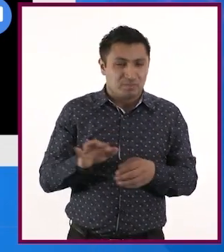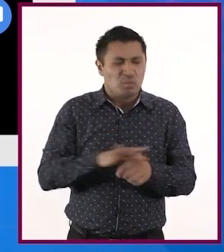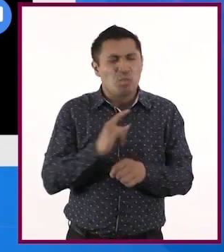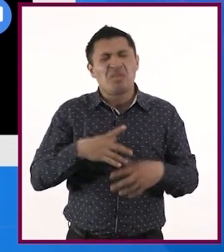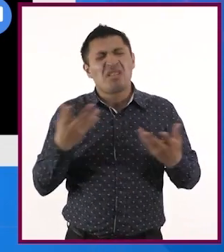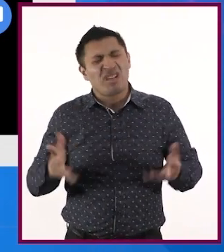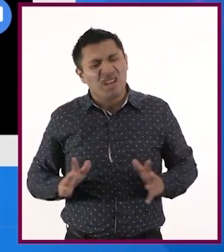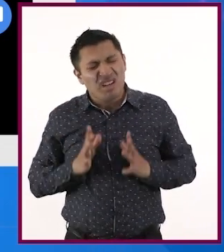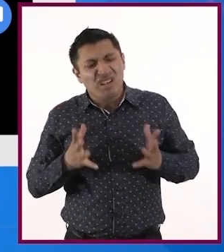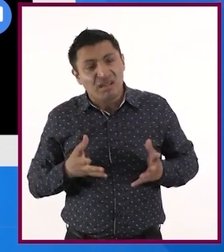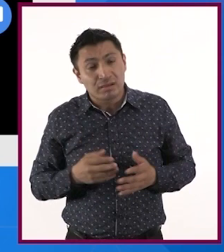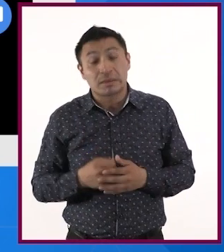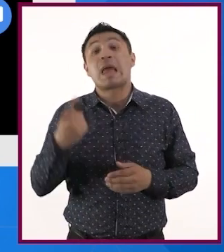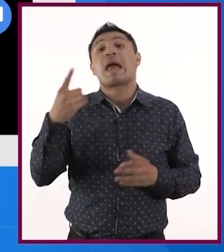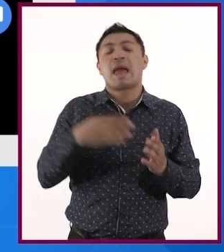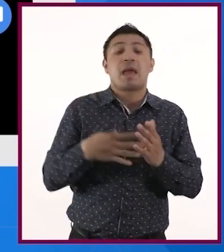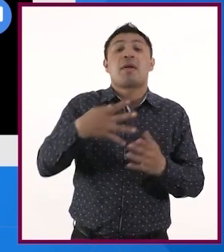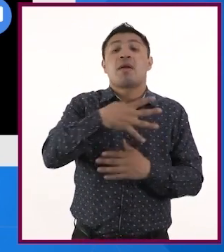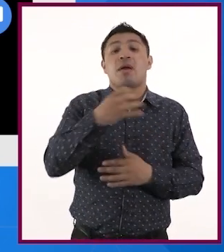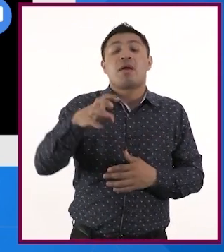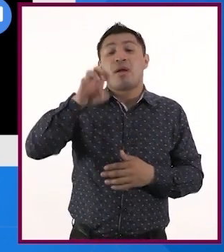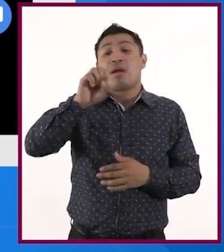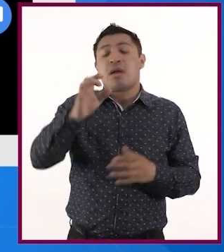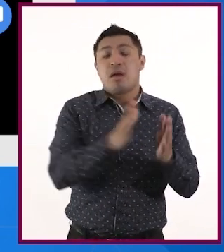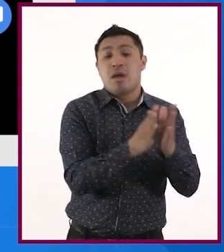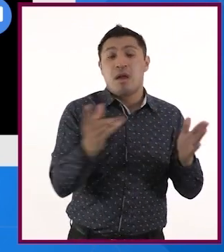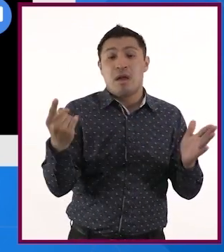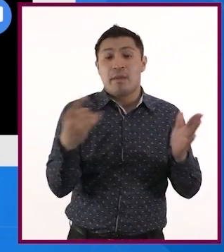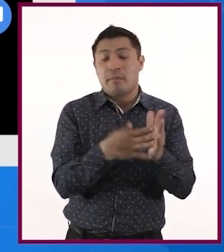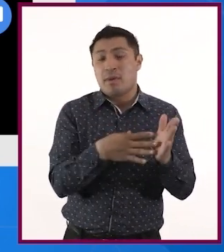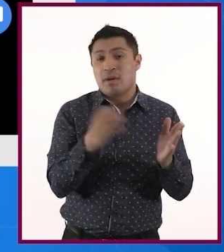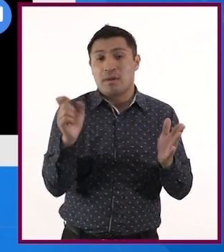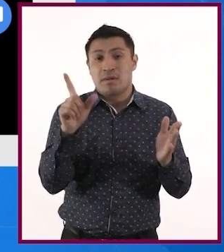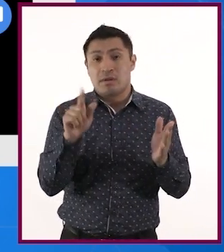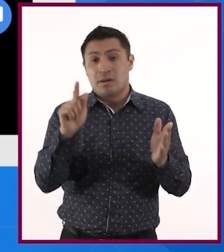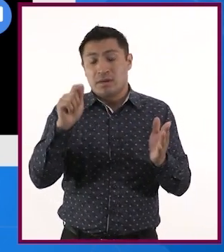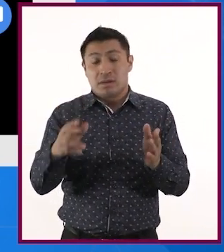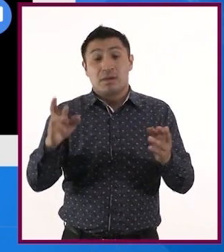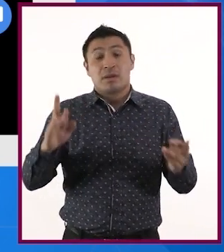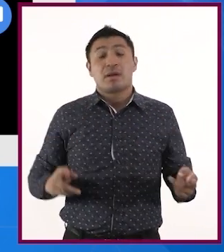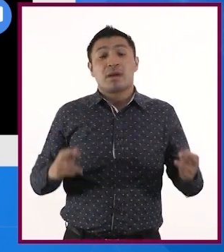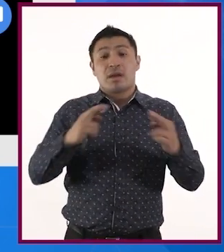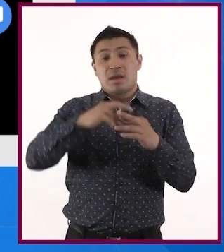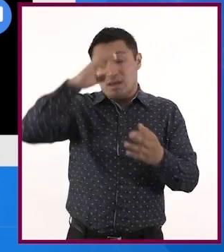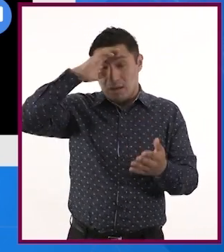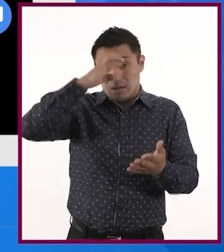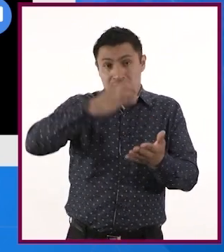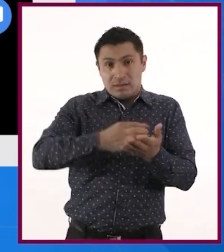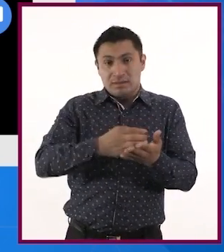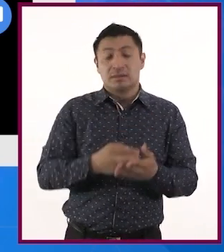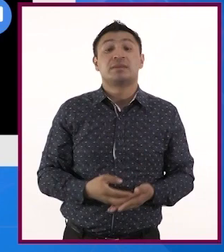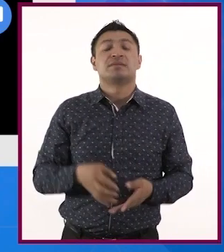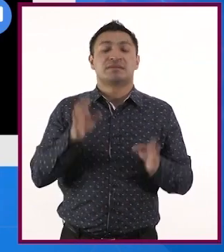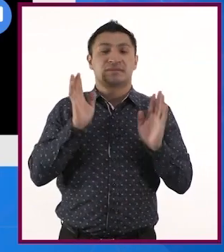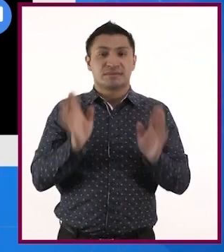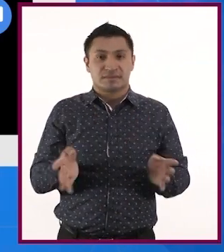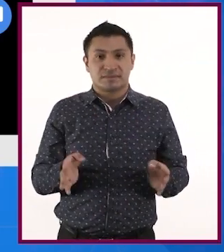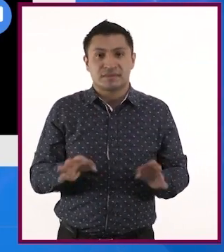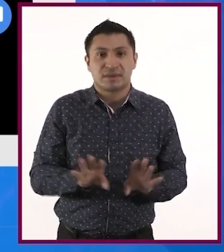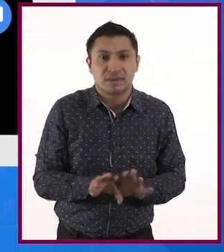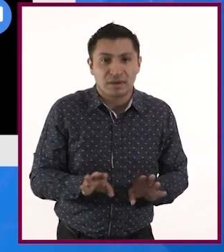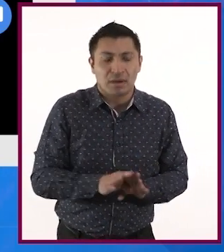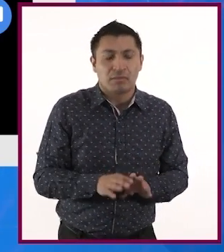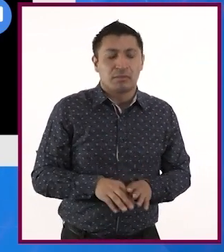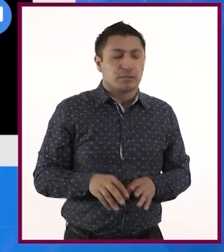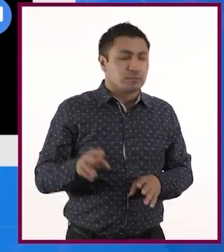es que desde 1960, 1970, la religión católica ha estado